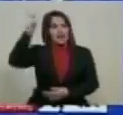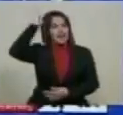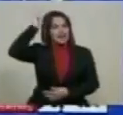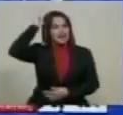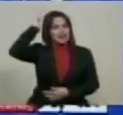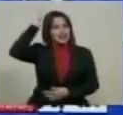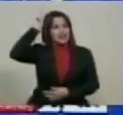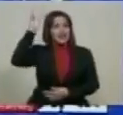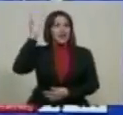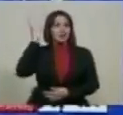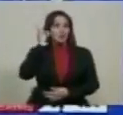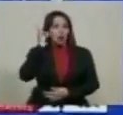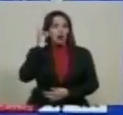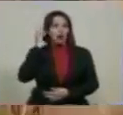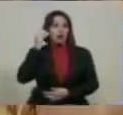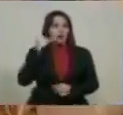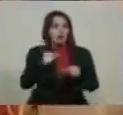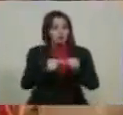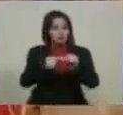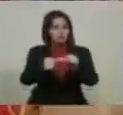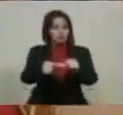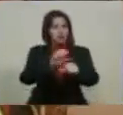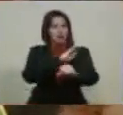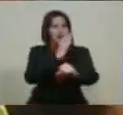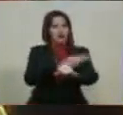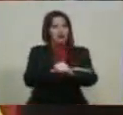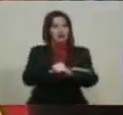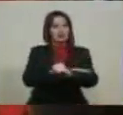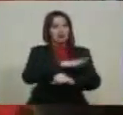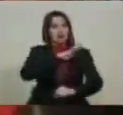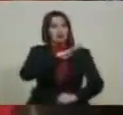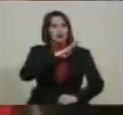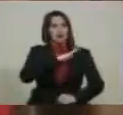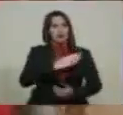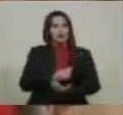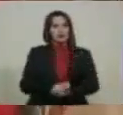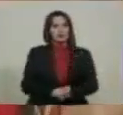Aloa, seguir avanzando en la fuerza propia.